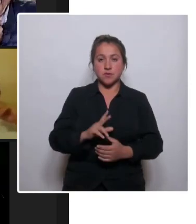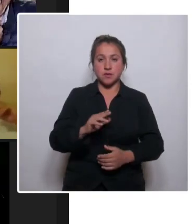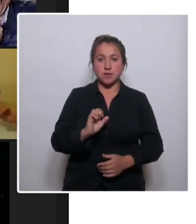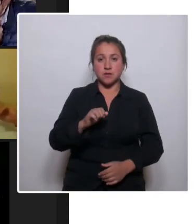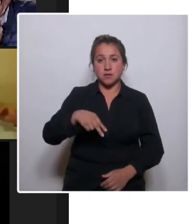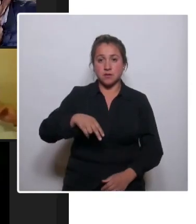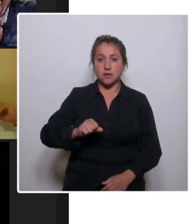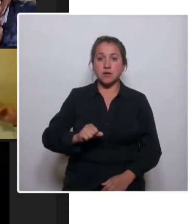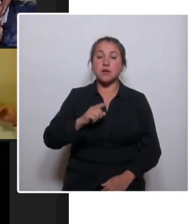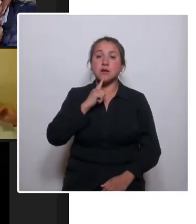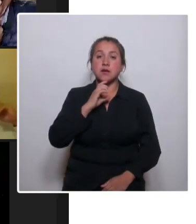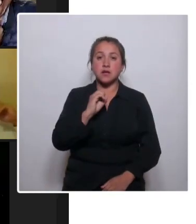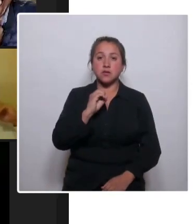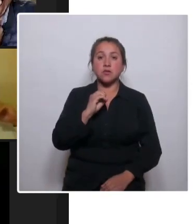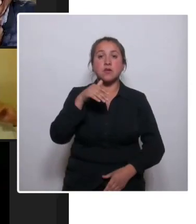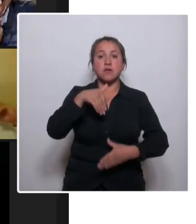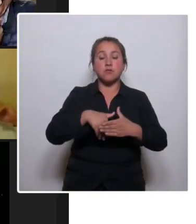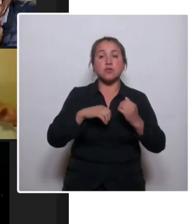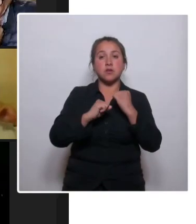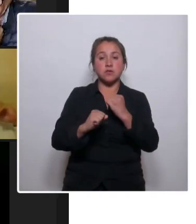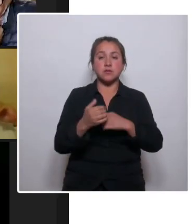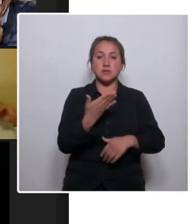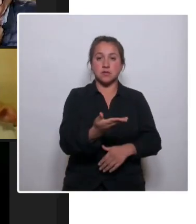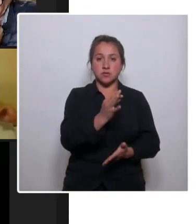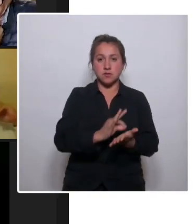Garín. En contra, señor secretario.